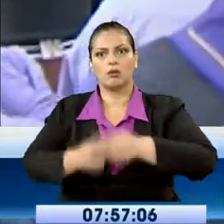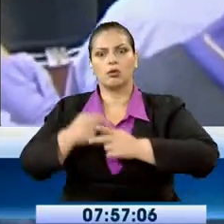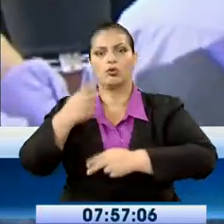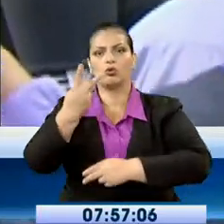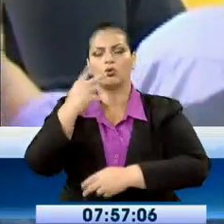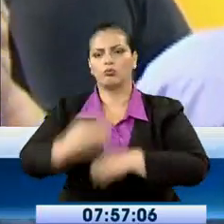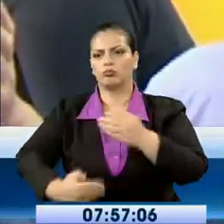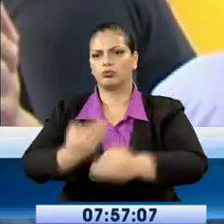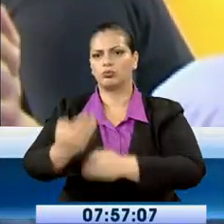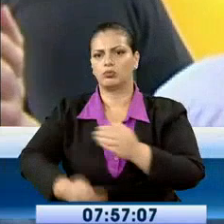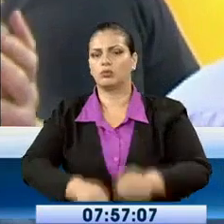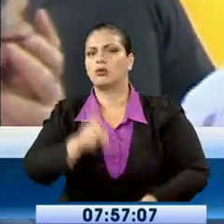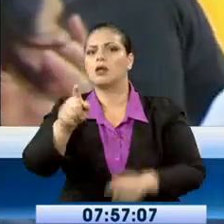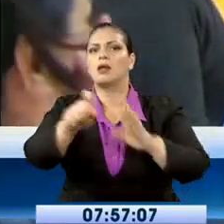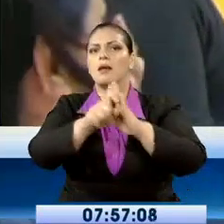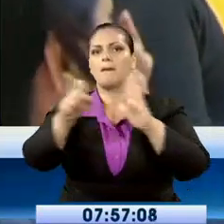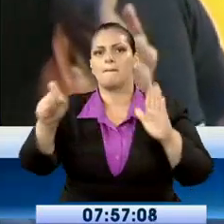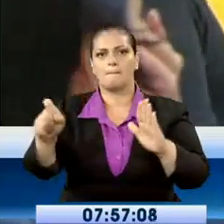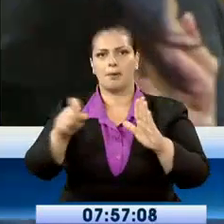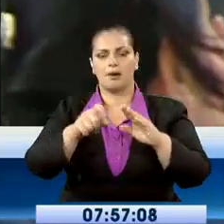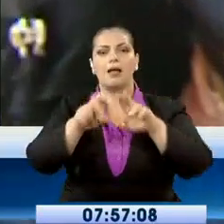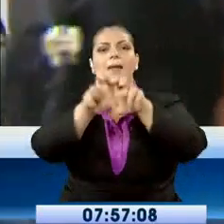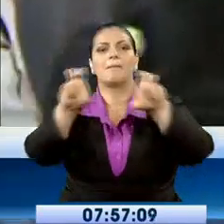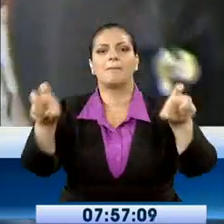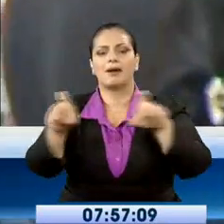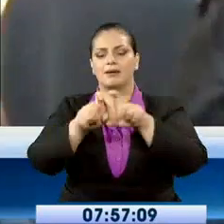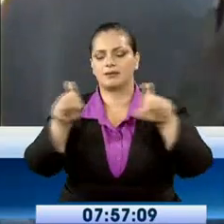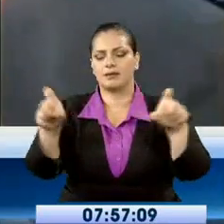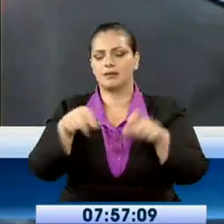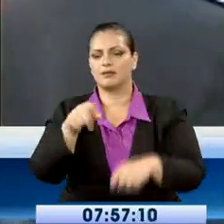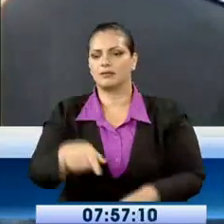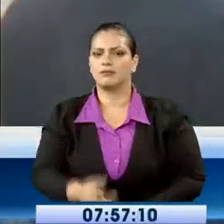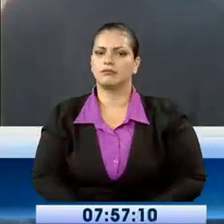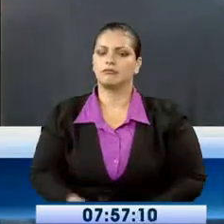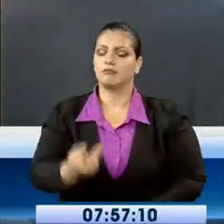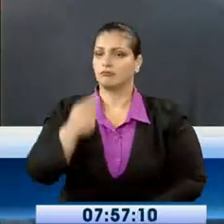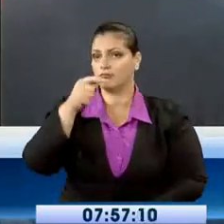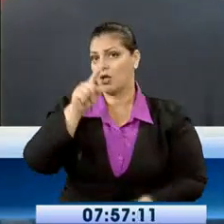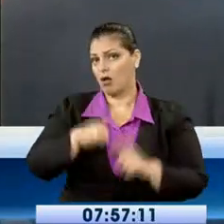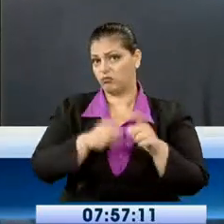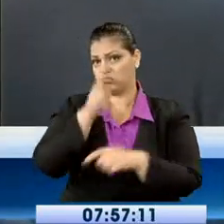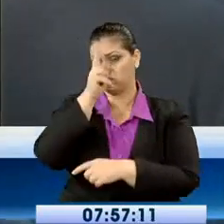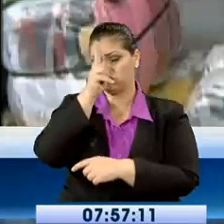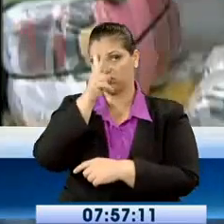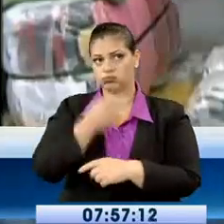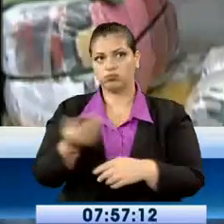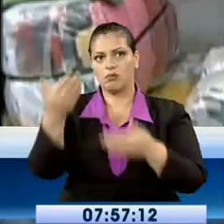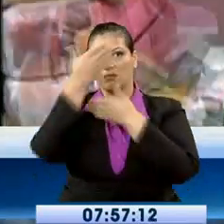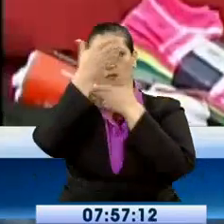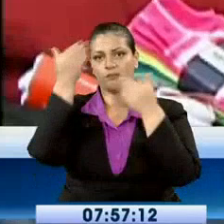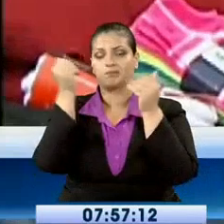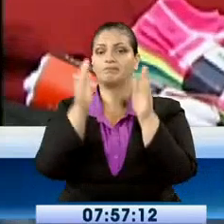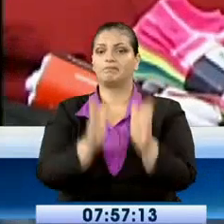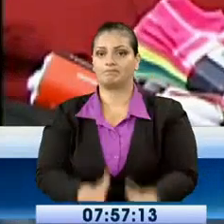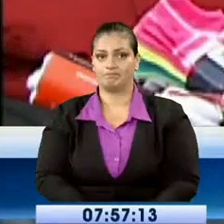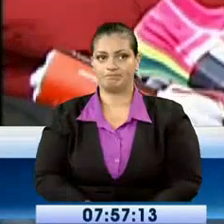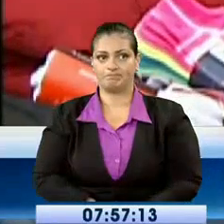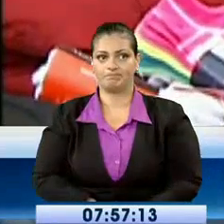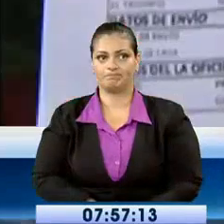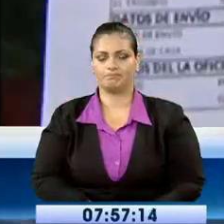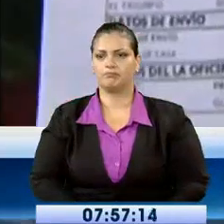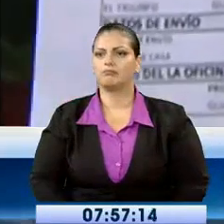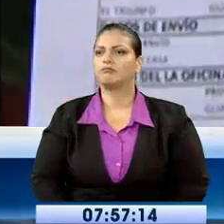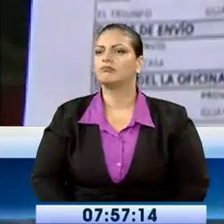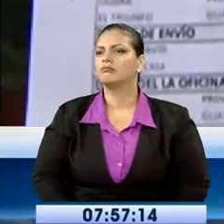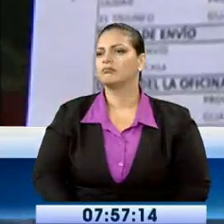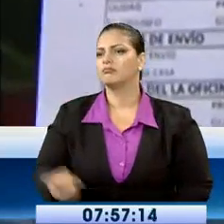por estafa y otro por evasión. La firma con sede en España enviaba la carga como homenaje sin el conocimiento